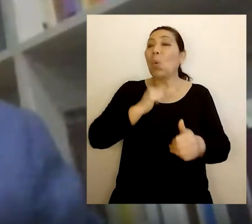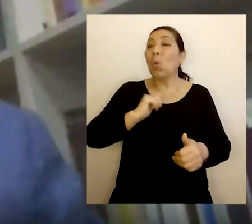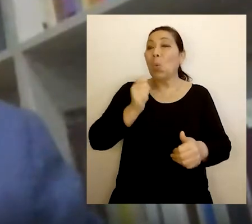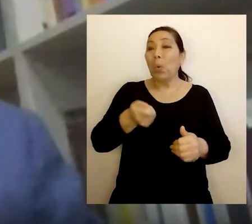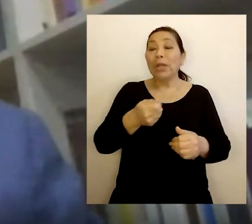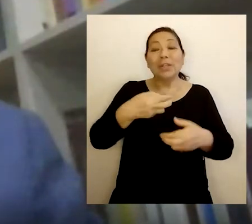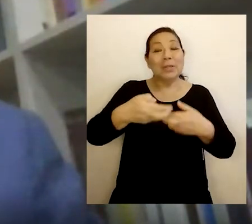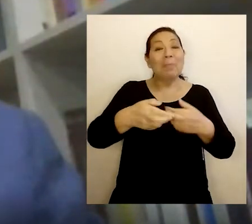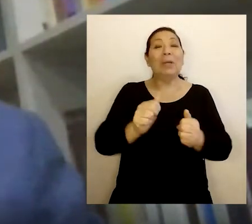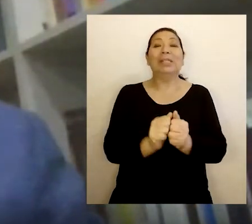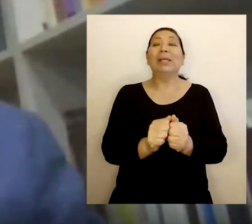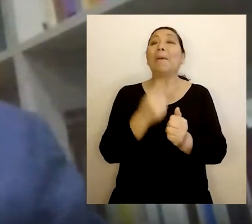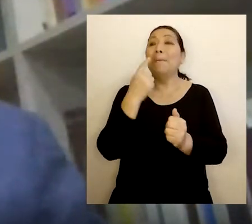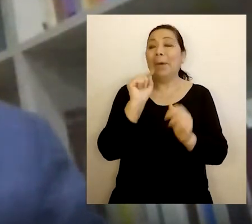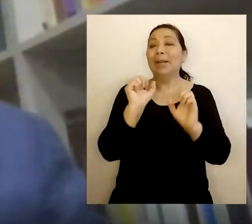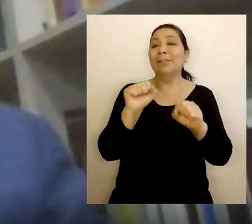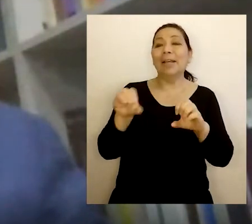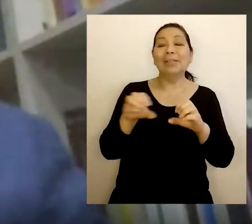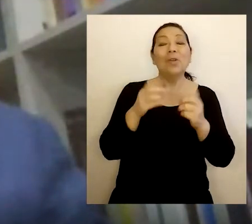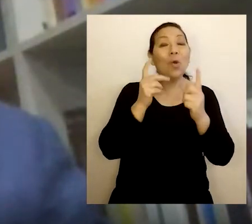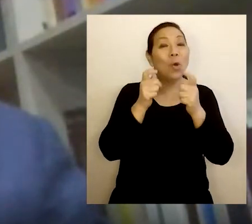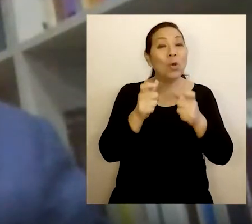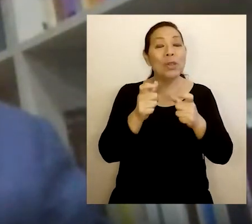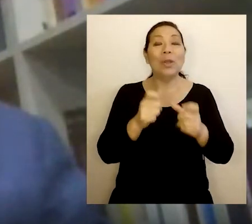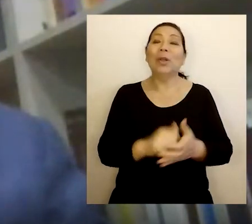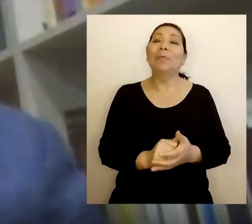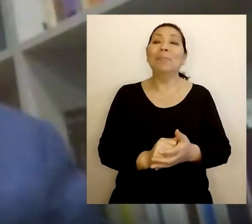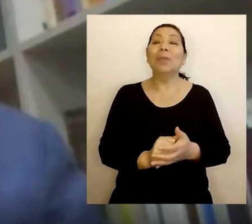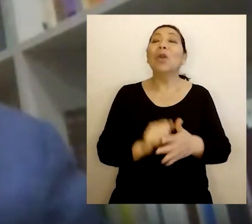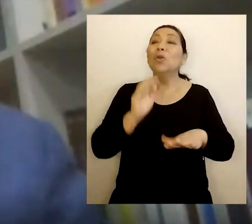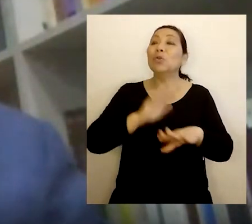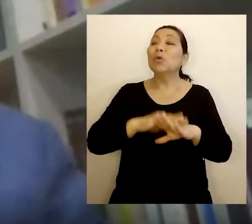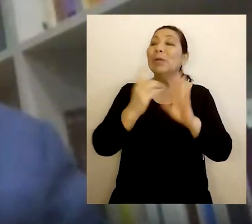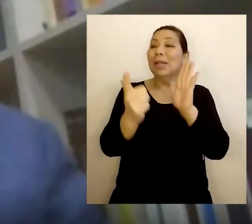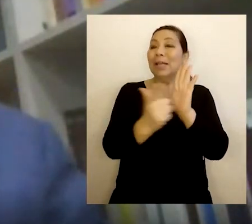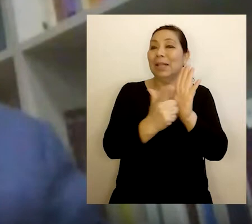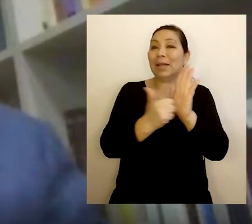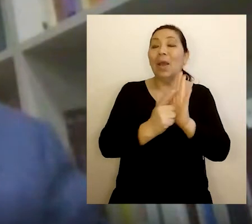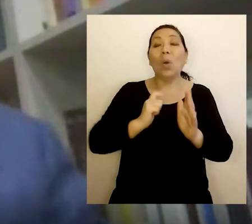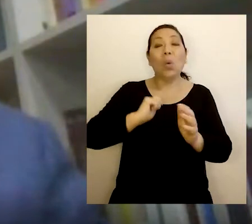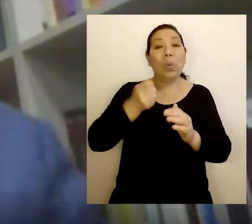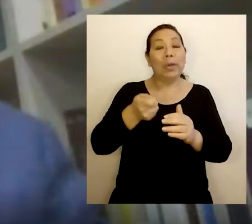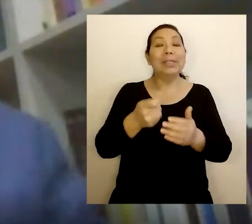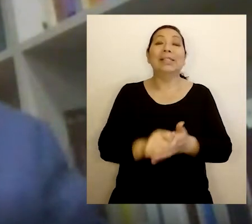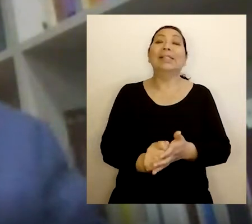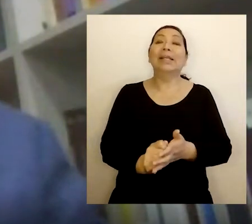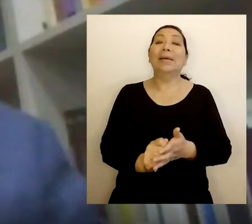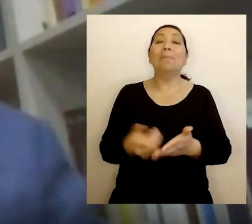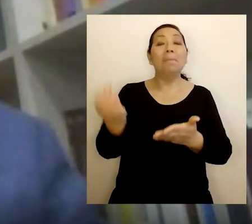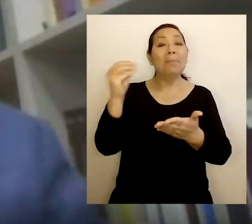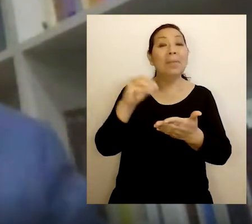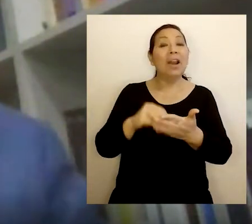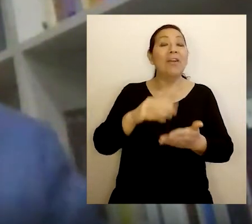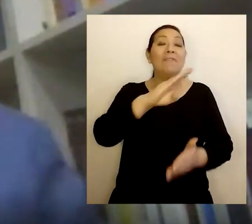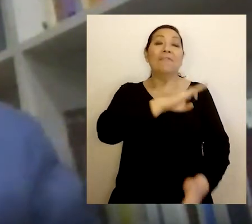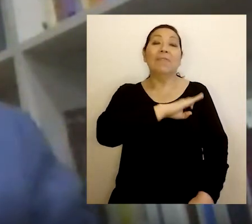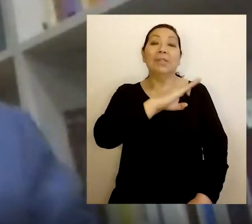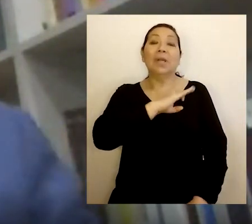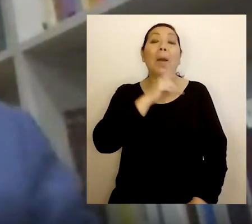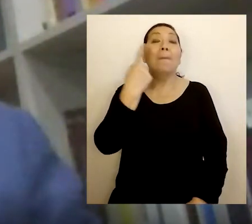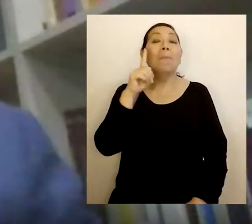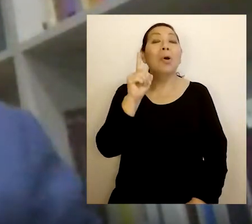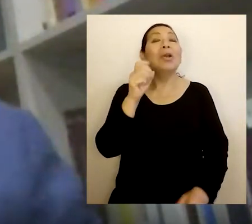del proceso ordinario para hacer un control justamente sobre la legalidad impuesta o requerida, invocada por el fiscal y por